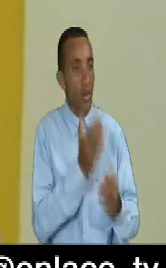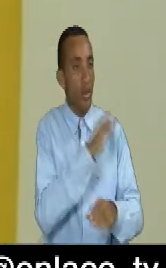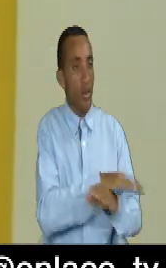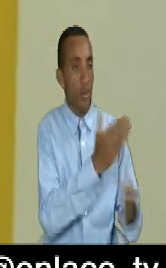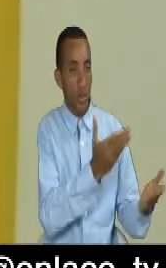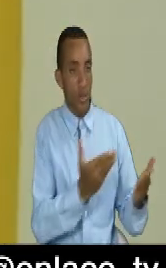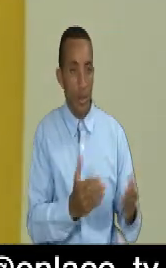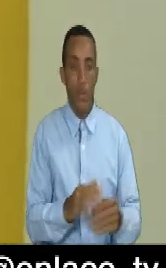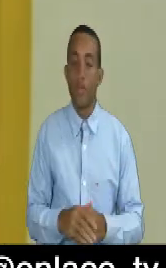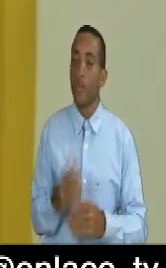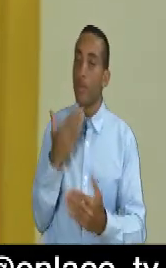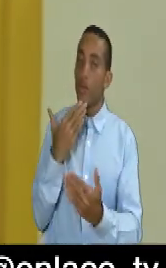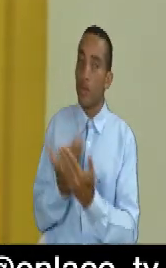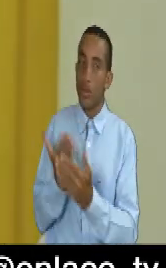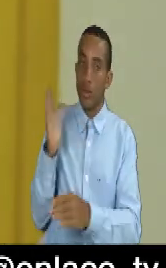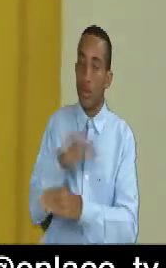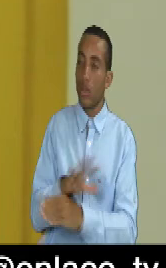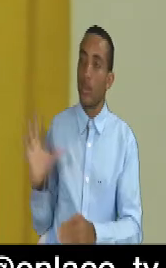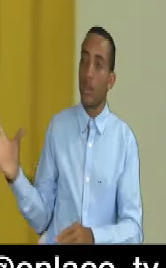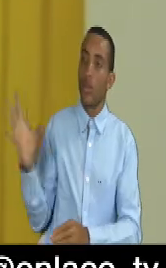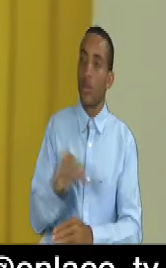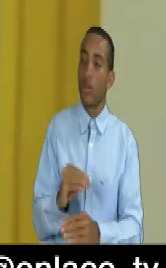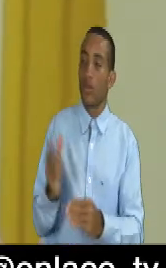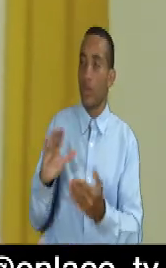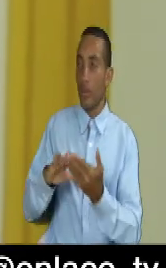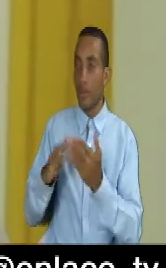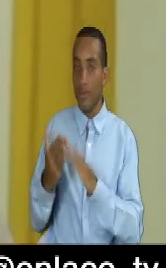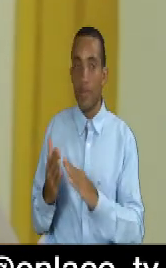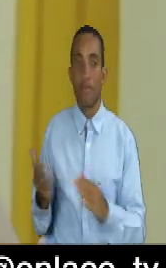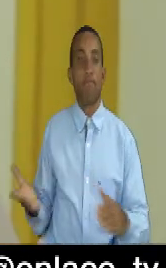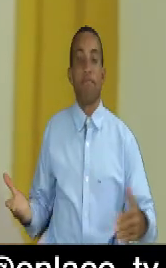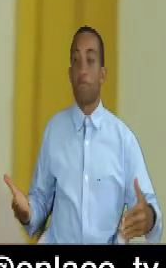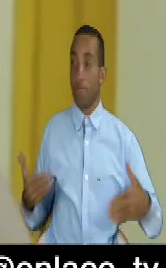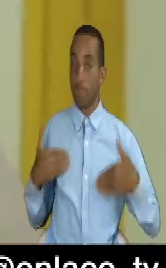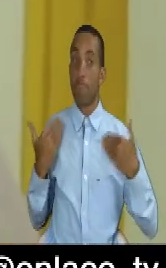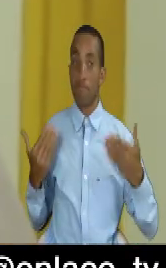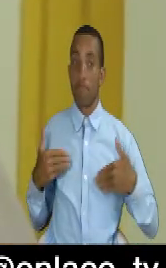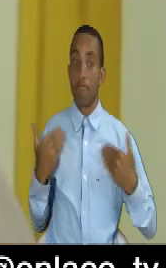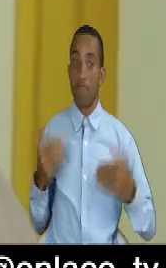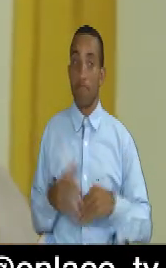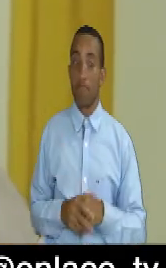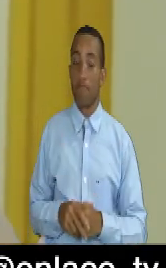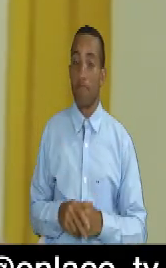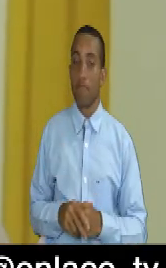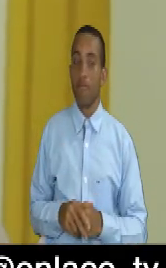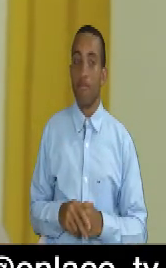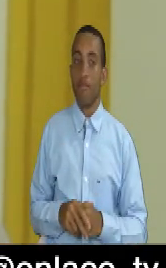bienvenido. Buenas tardes a toda la comunidad. Satisfecho.